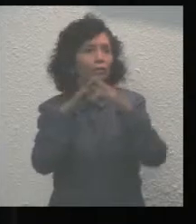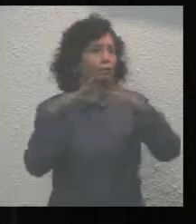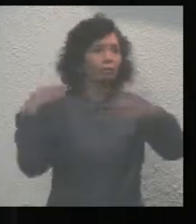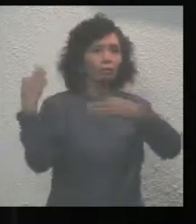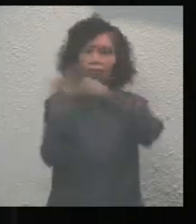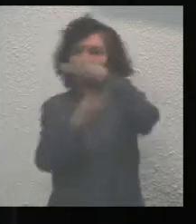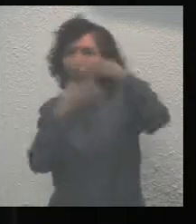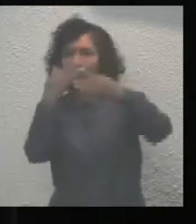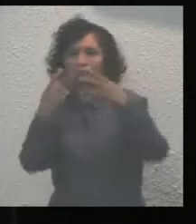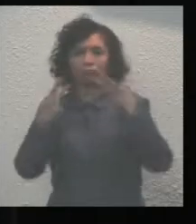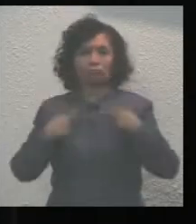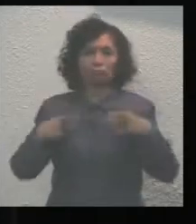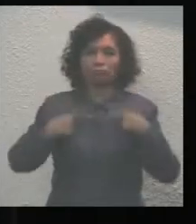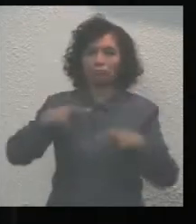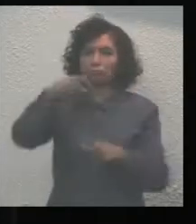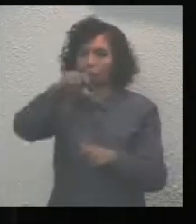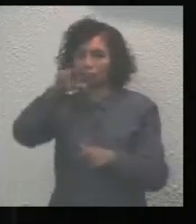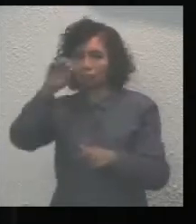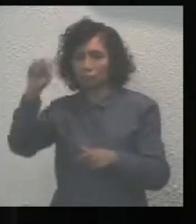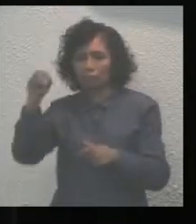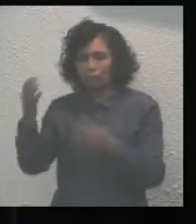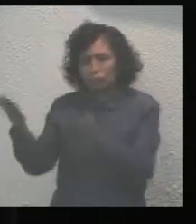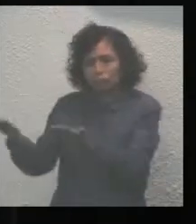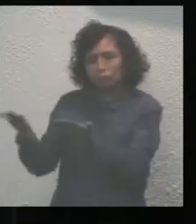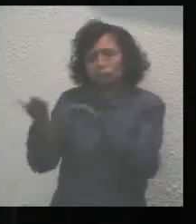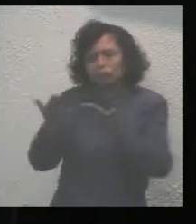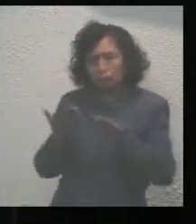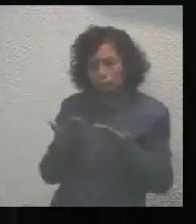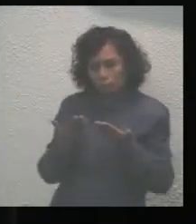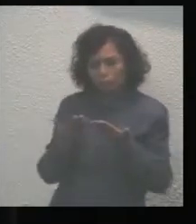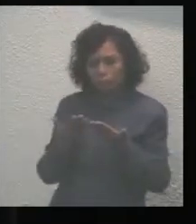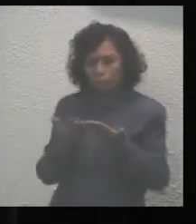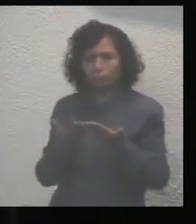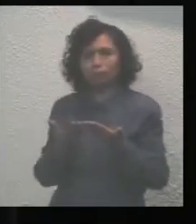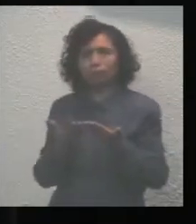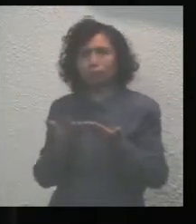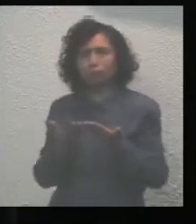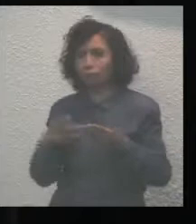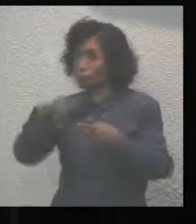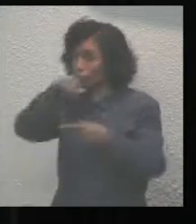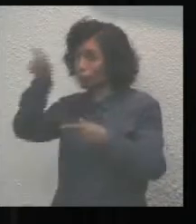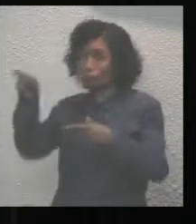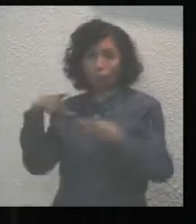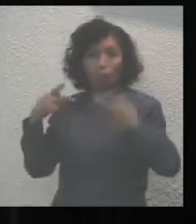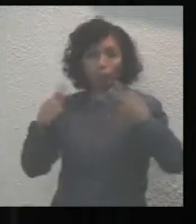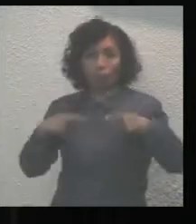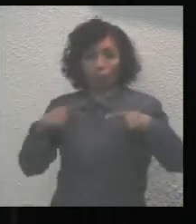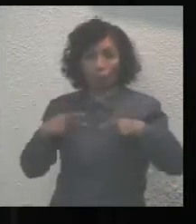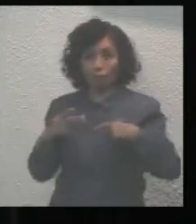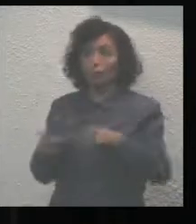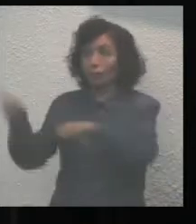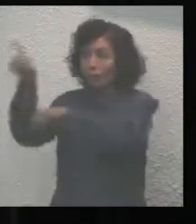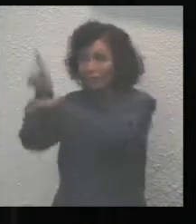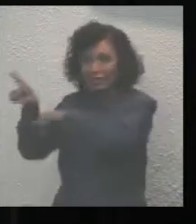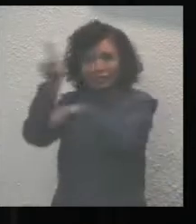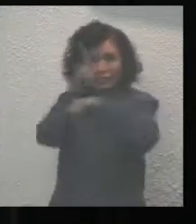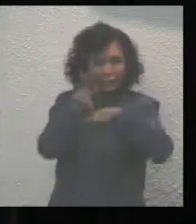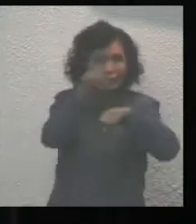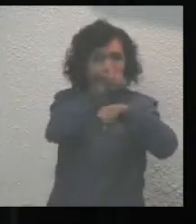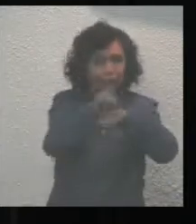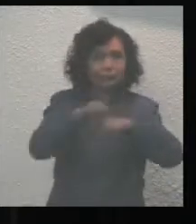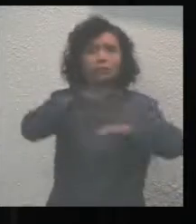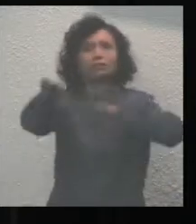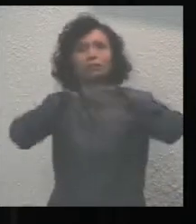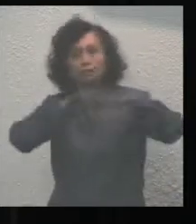las quintanarroenses. Lo recibimos a nombre de toda la ciudadanía que día a día trabaja para sacar